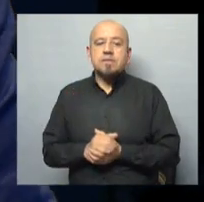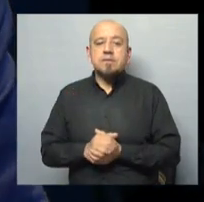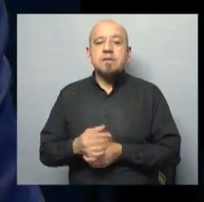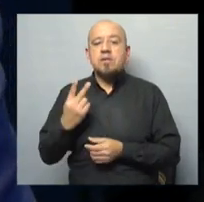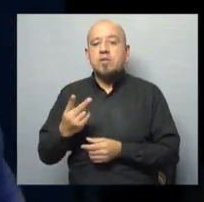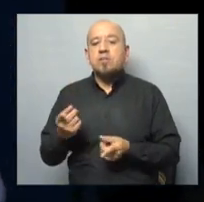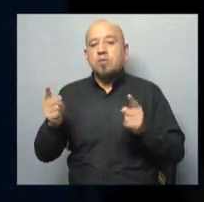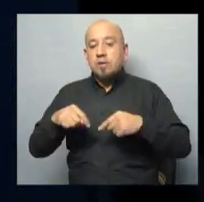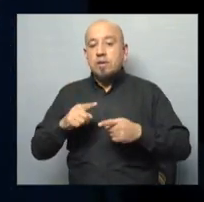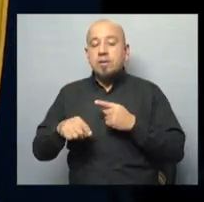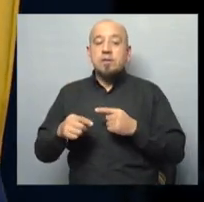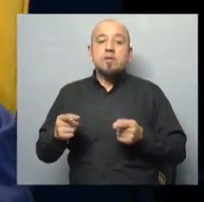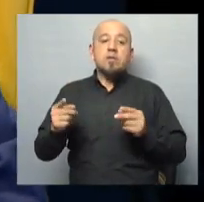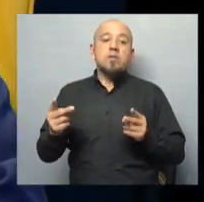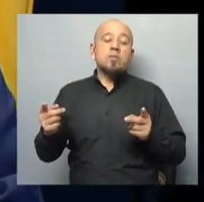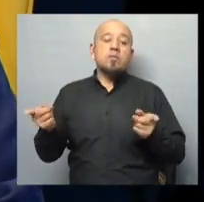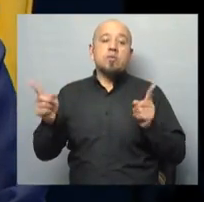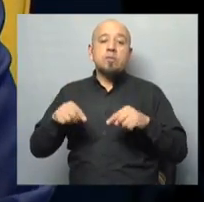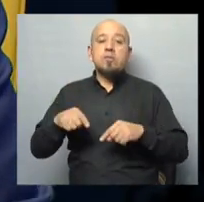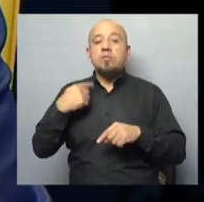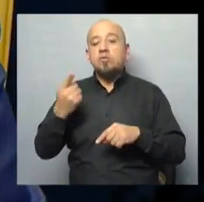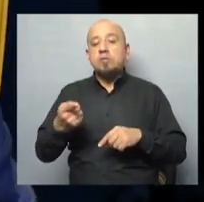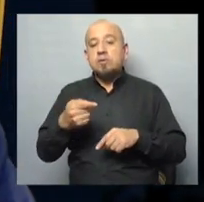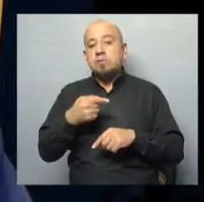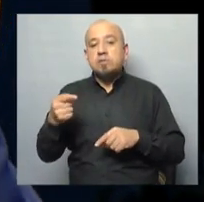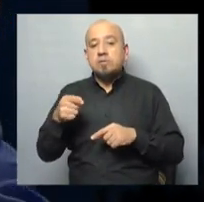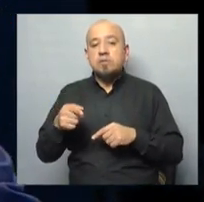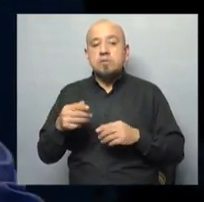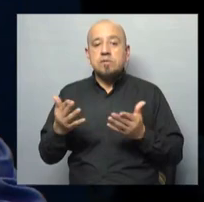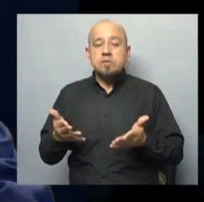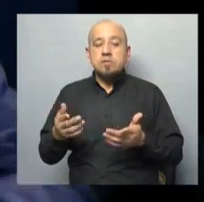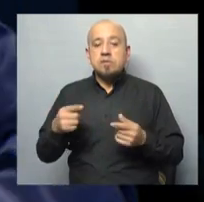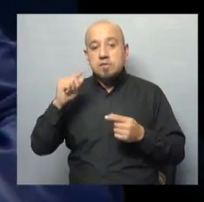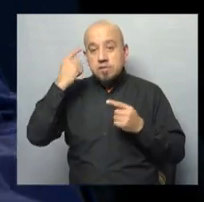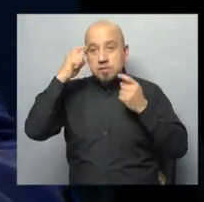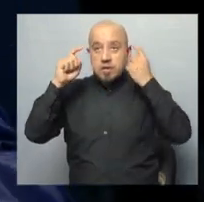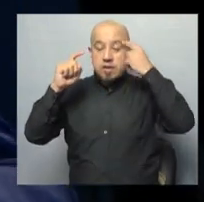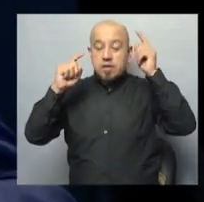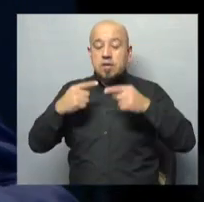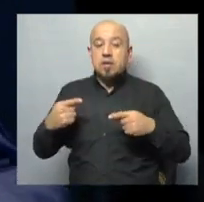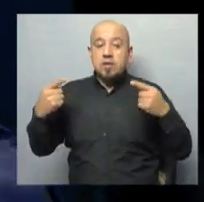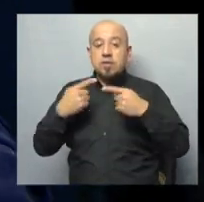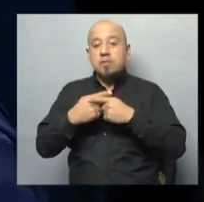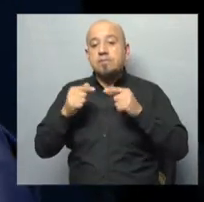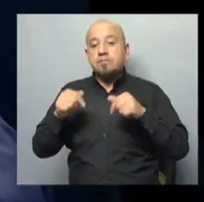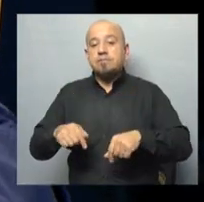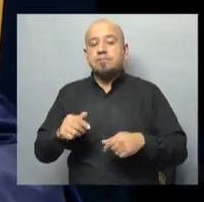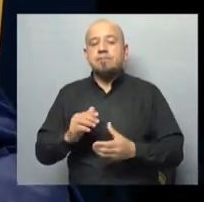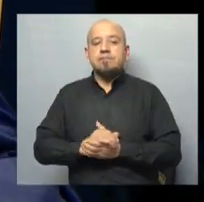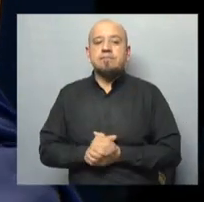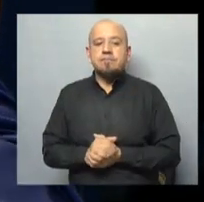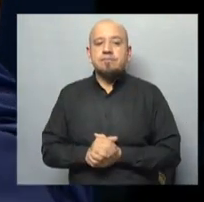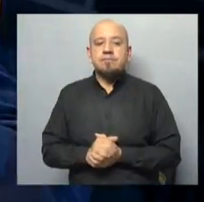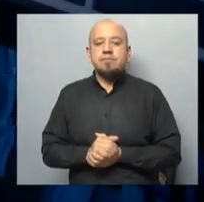dos por habernos acompañado nosotros volvemos la semana que viene para otro día de conversación aquí en ideas